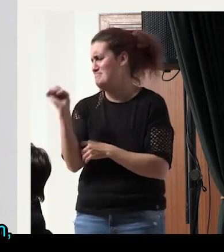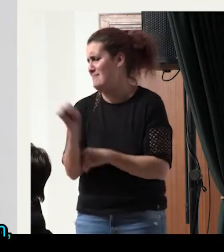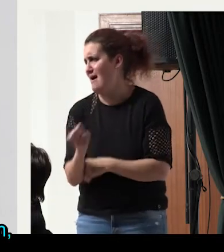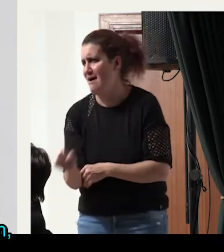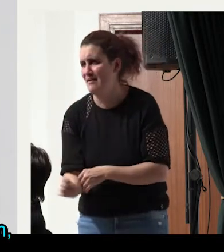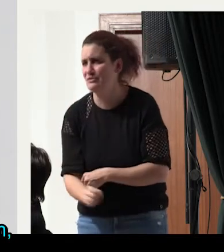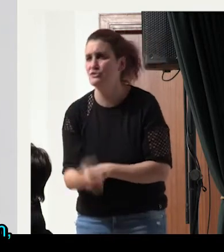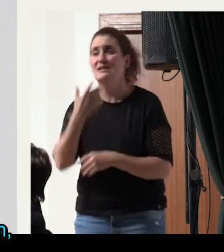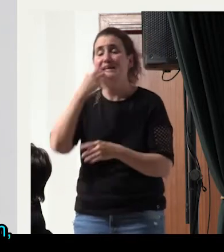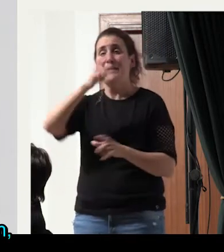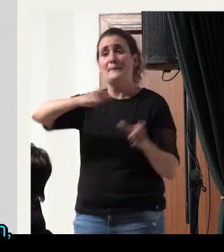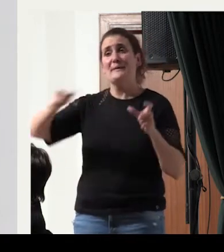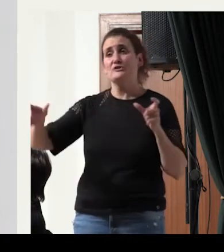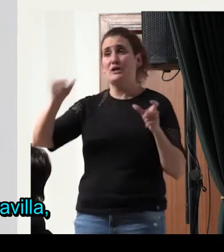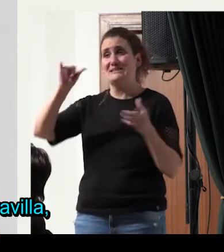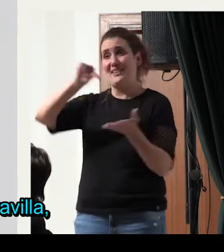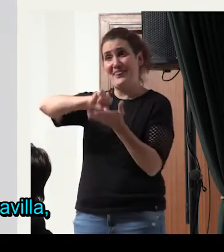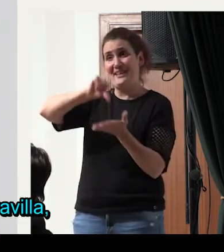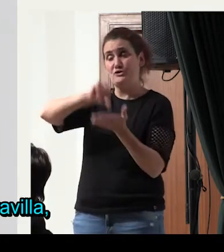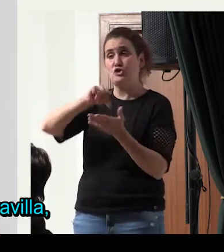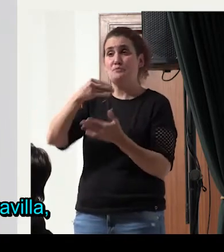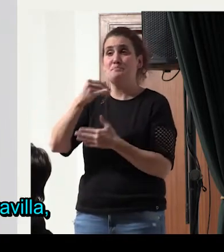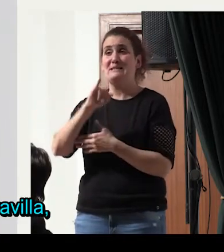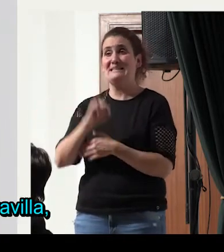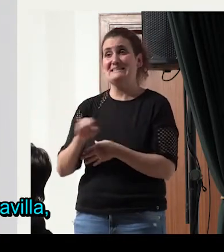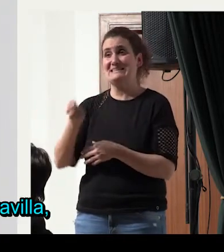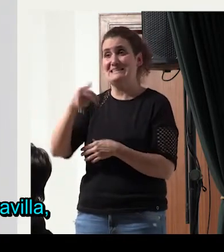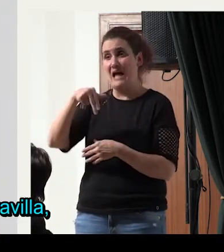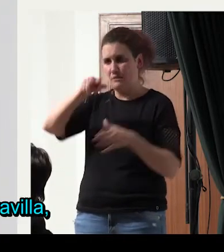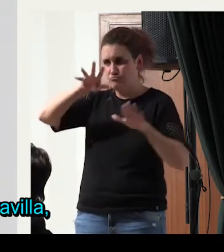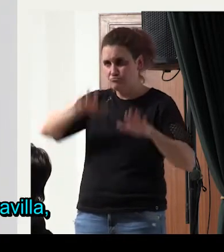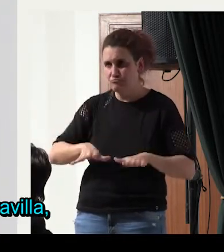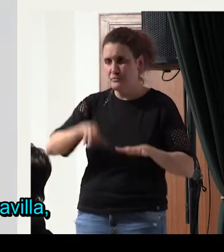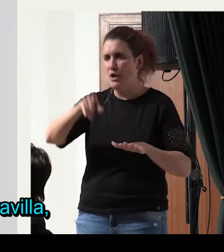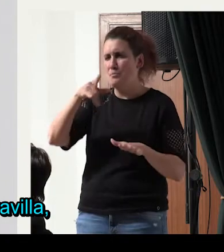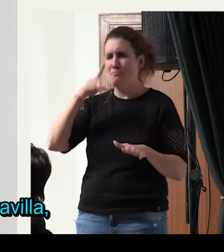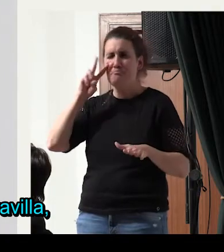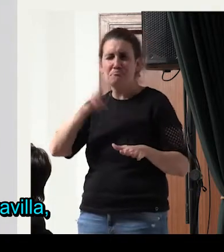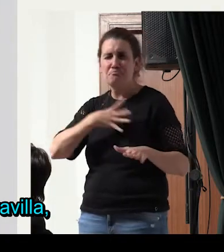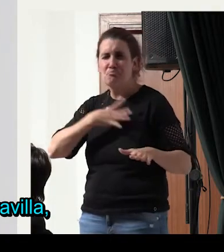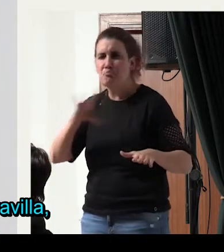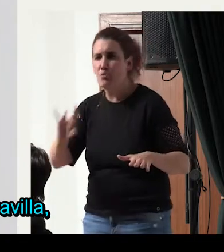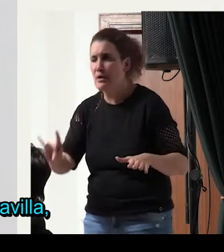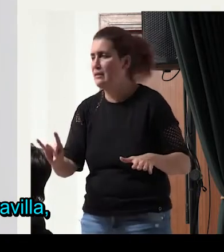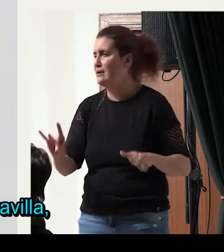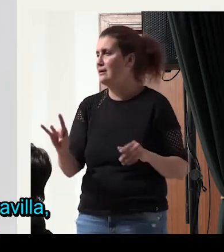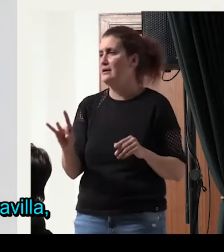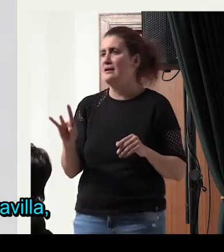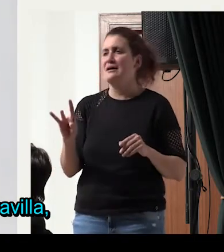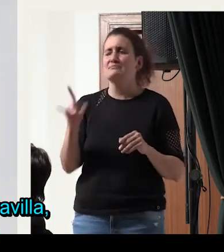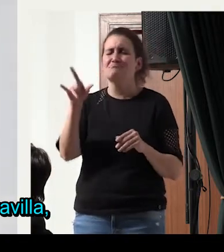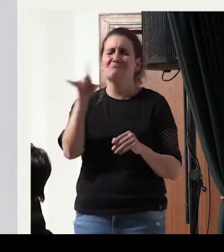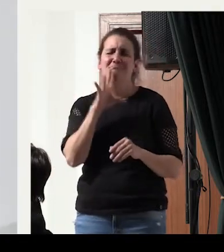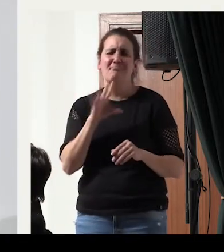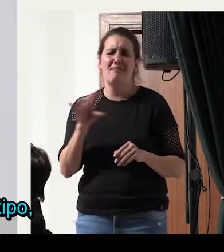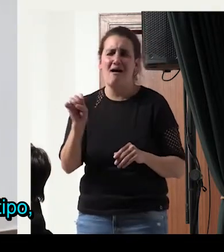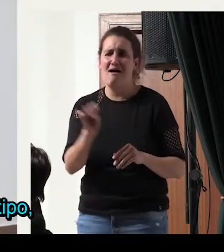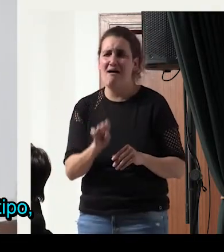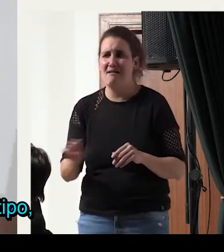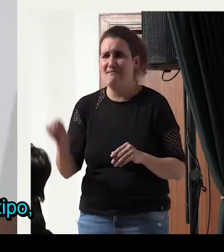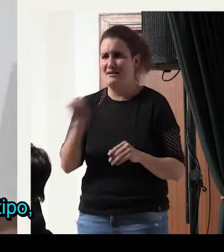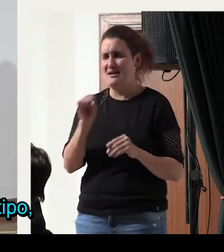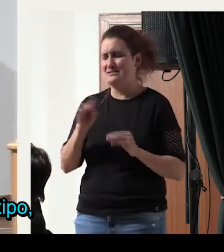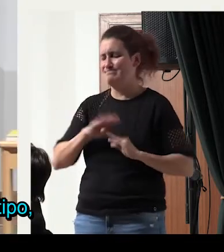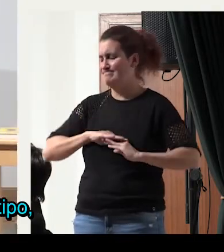está en los centros Visan, o sea, puede ver que es una maravilla, que es un enriquecimiento, que